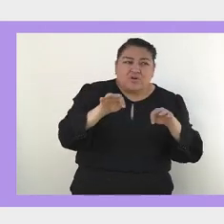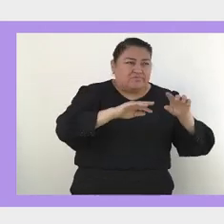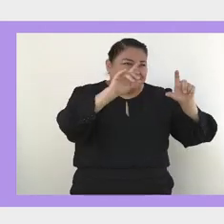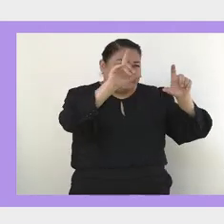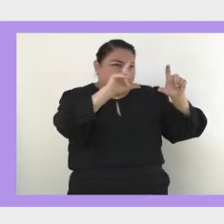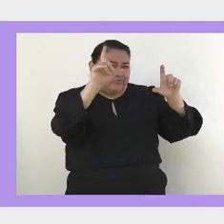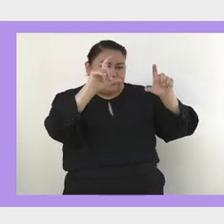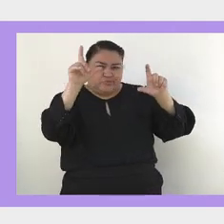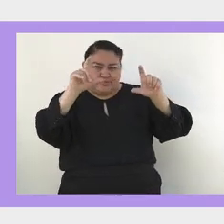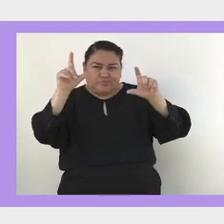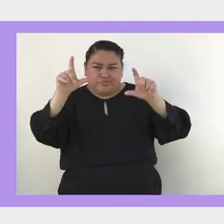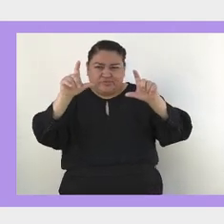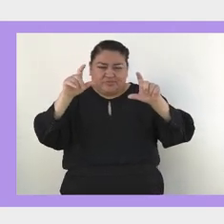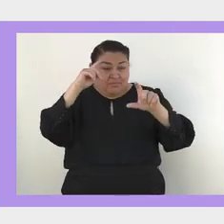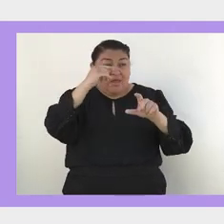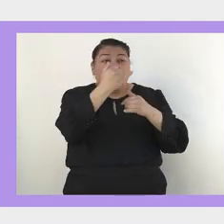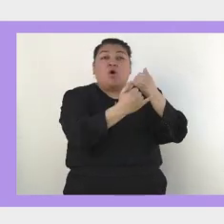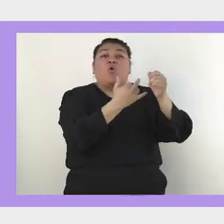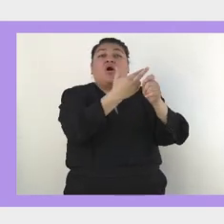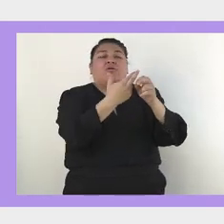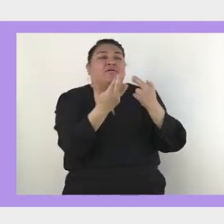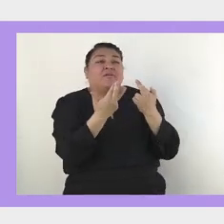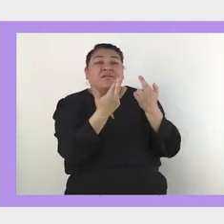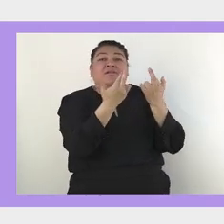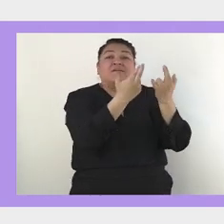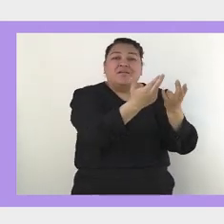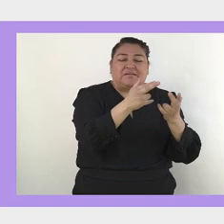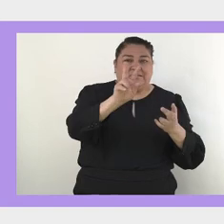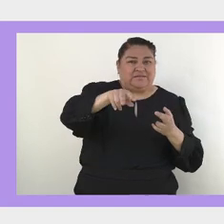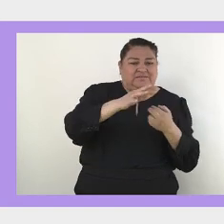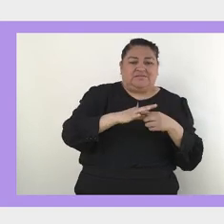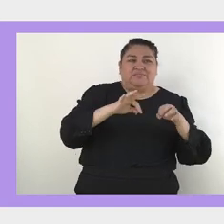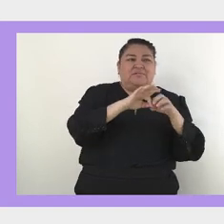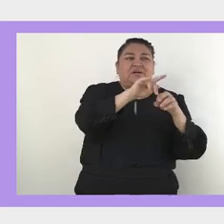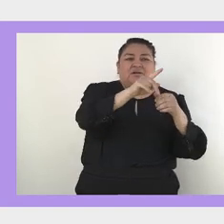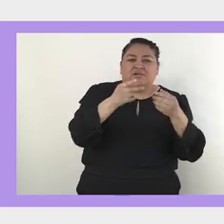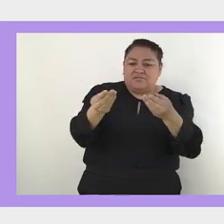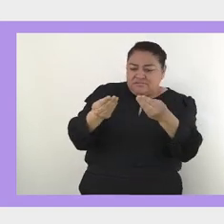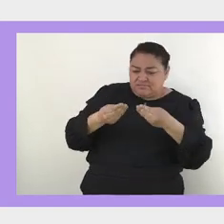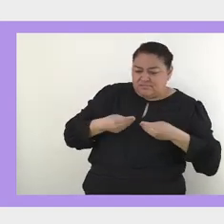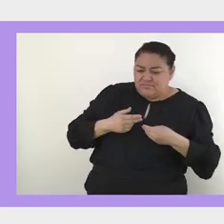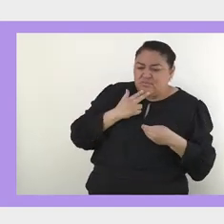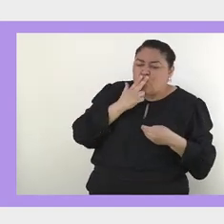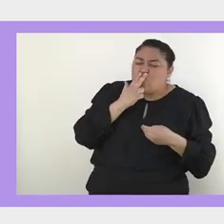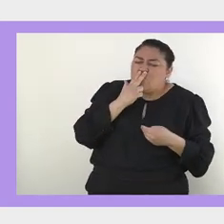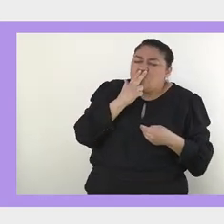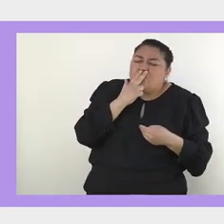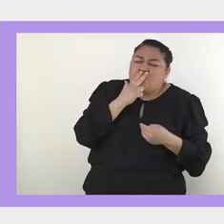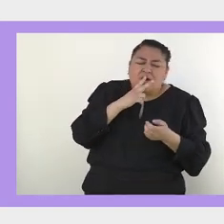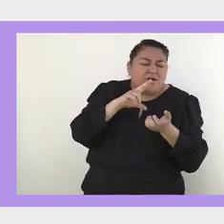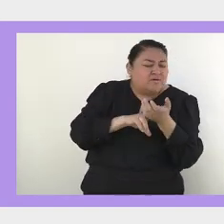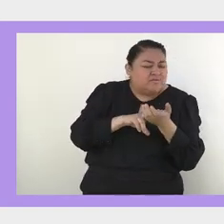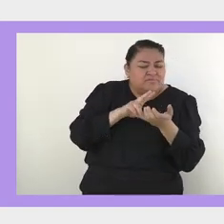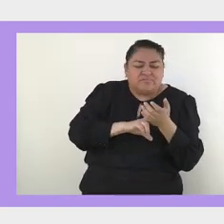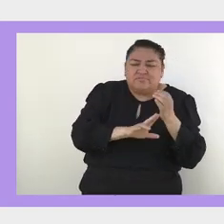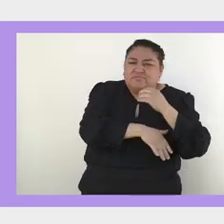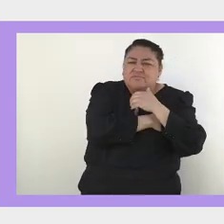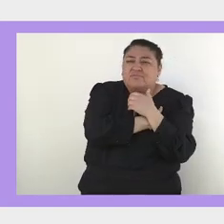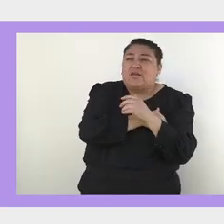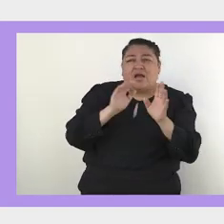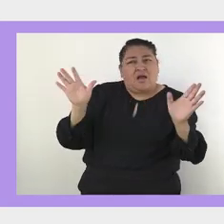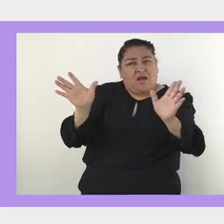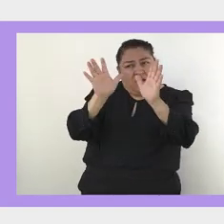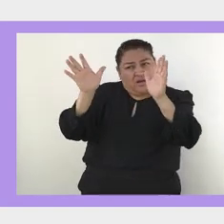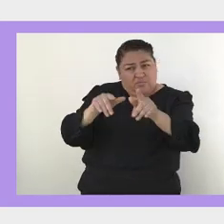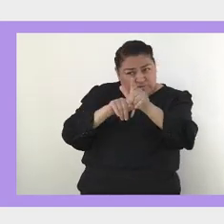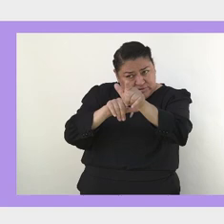porque como jugadoras o como ex jugadoras esas fotos Las guardamos con muchísimo valor Entonces no dejes de hacer lo que